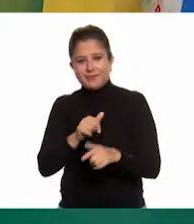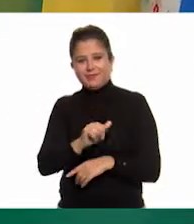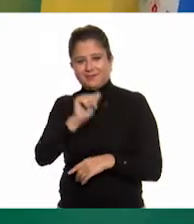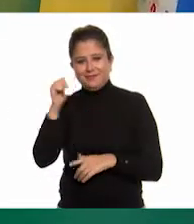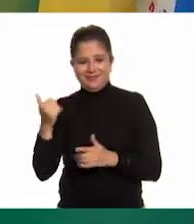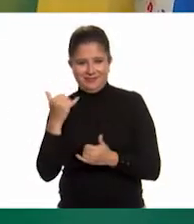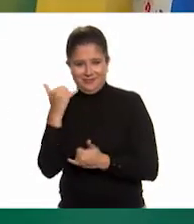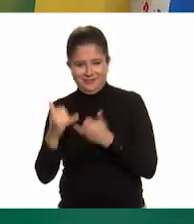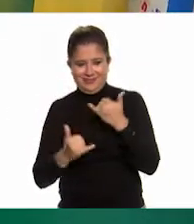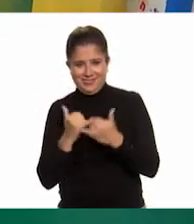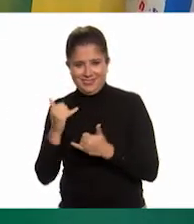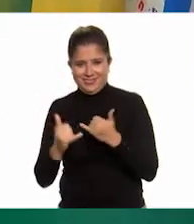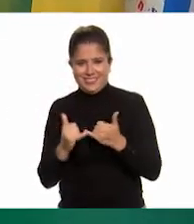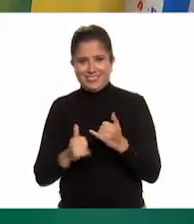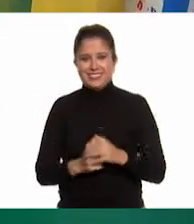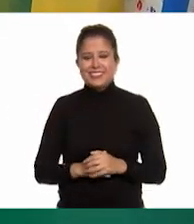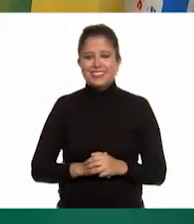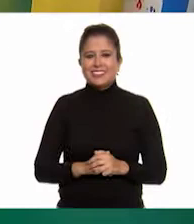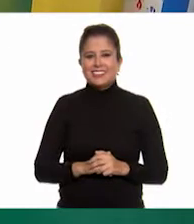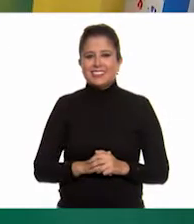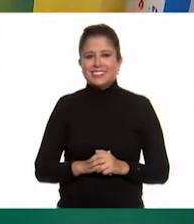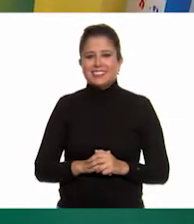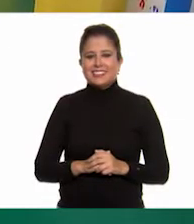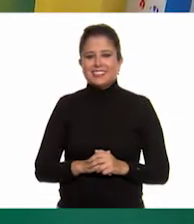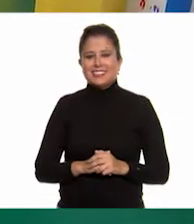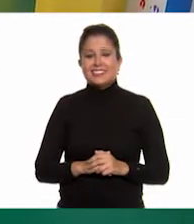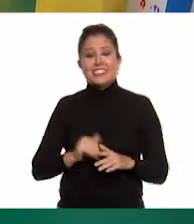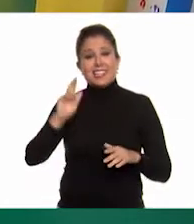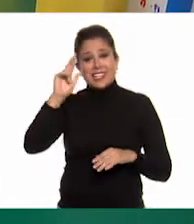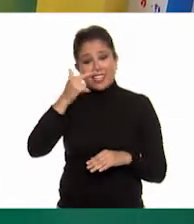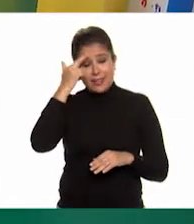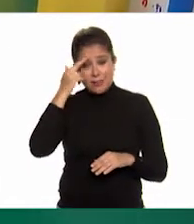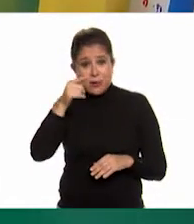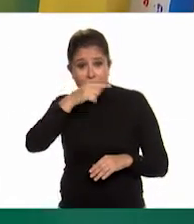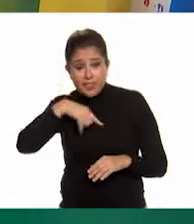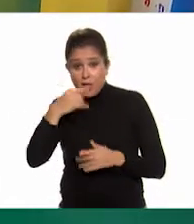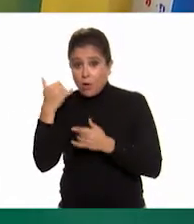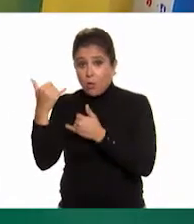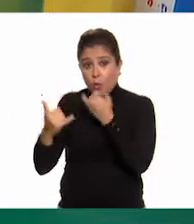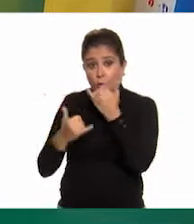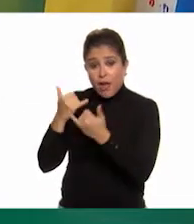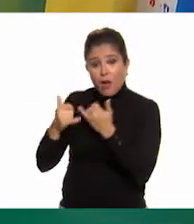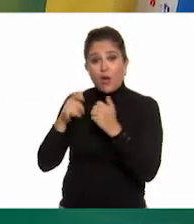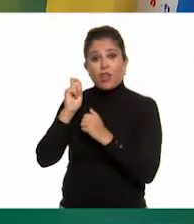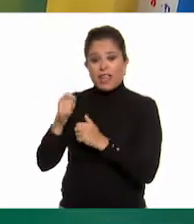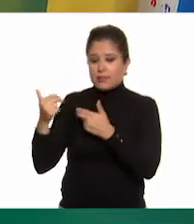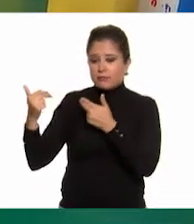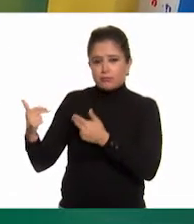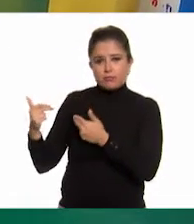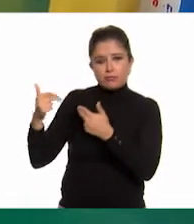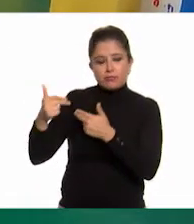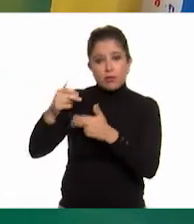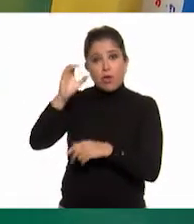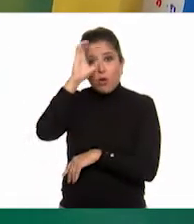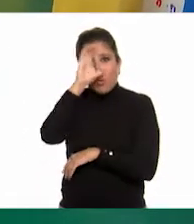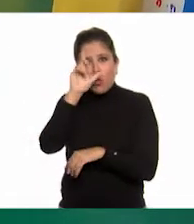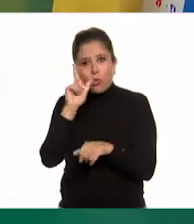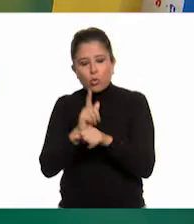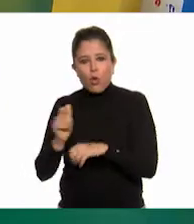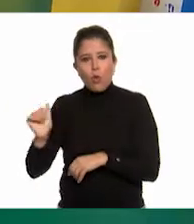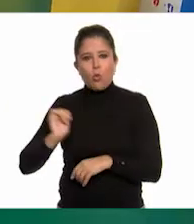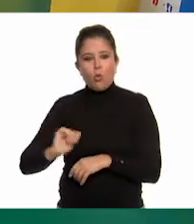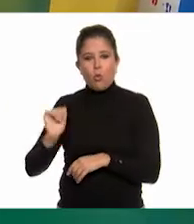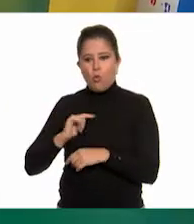siguiente juego, ¿verdad? Recuerda que estos juegos son herencias culturales, ¿verdad? Y